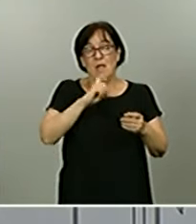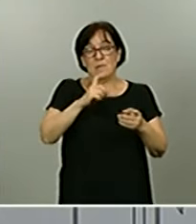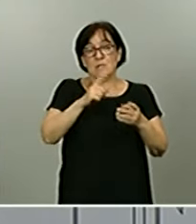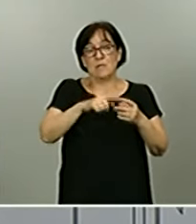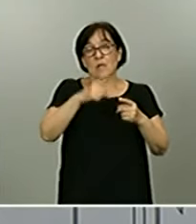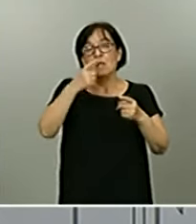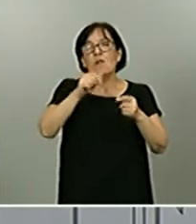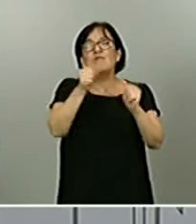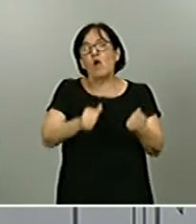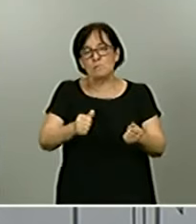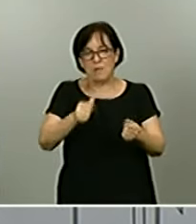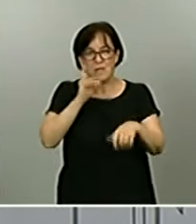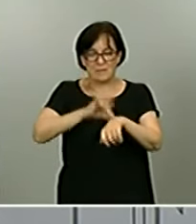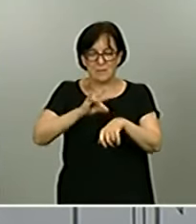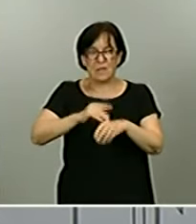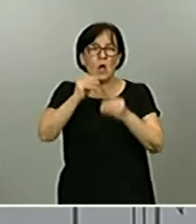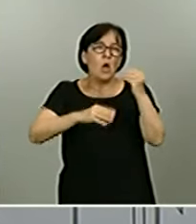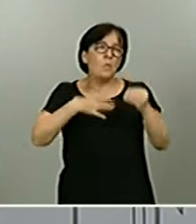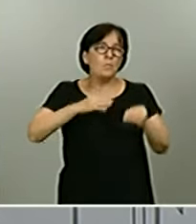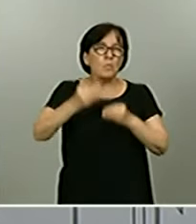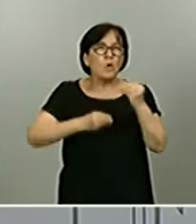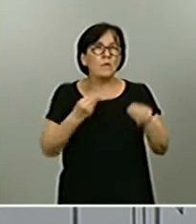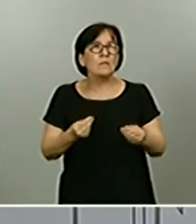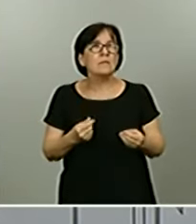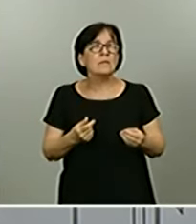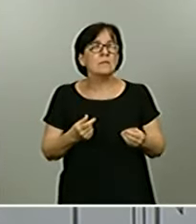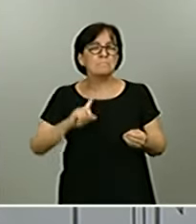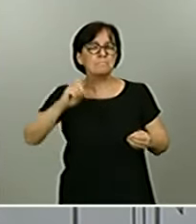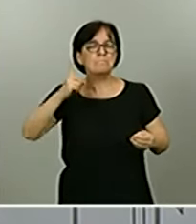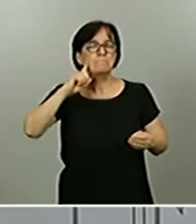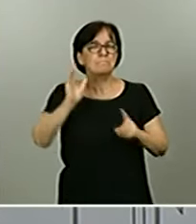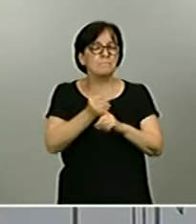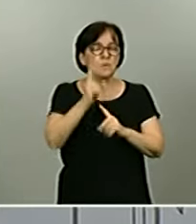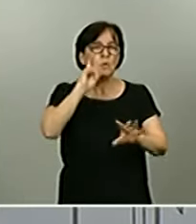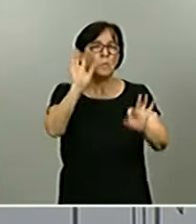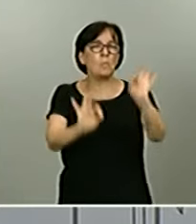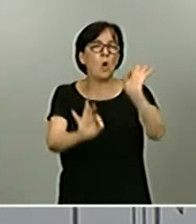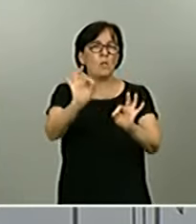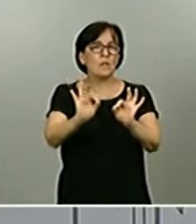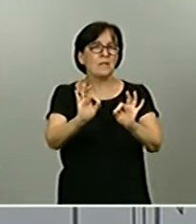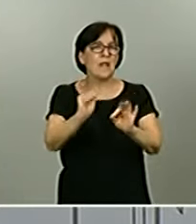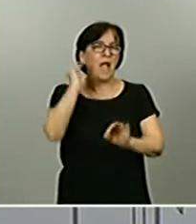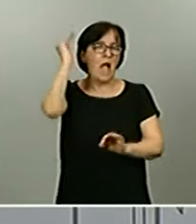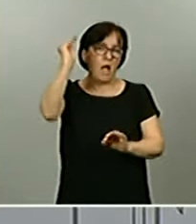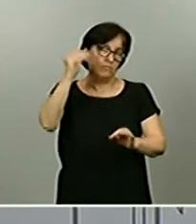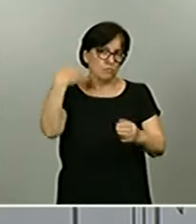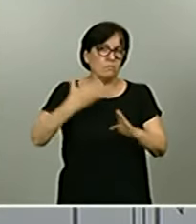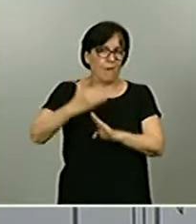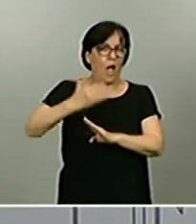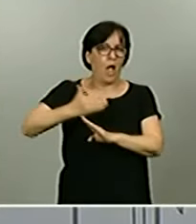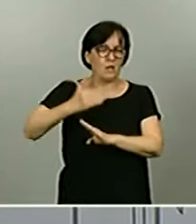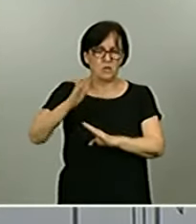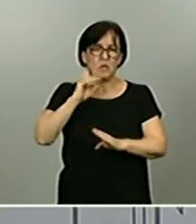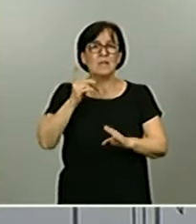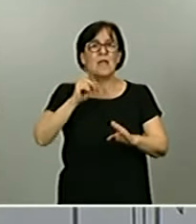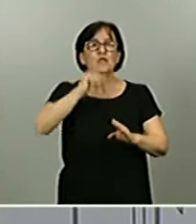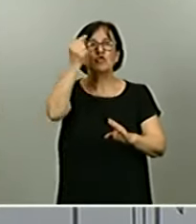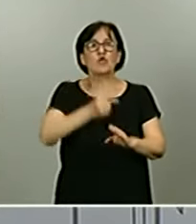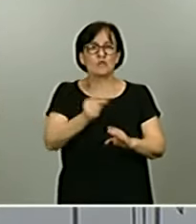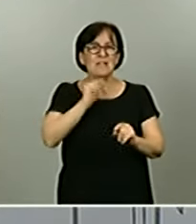que se estén haciendo una detección de un porcentaje muy alto del total de infecciones reales.